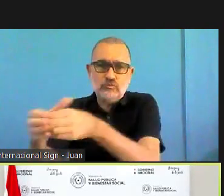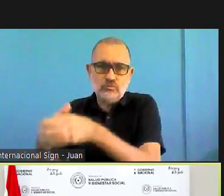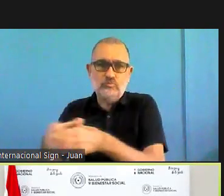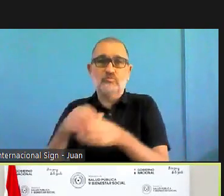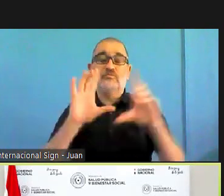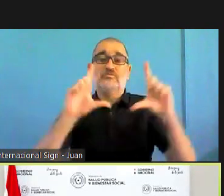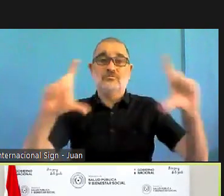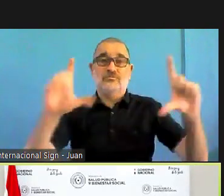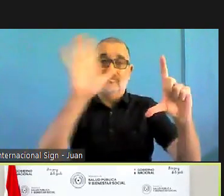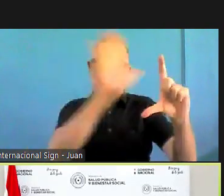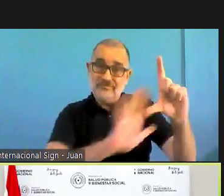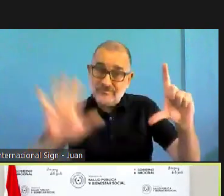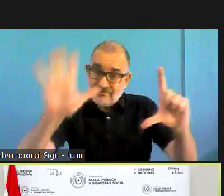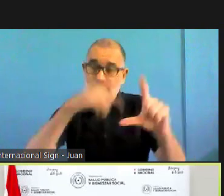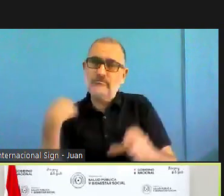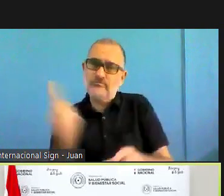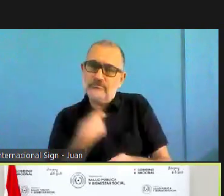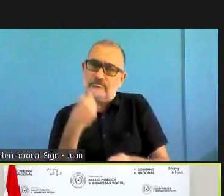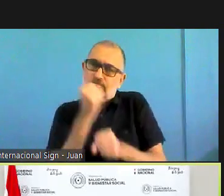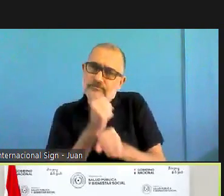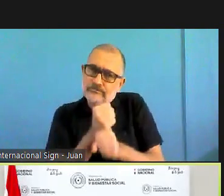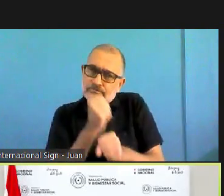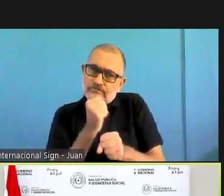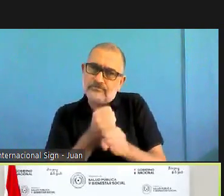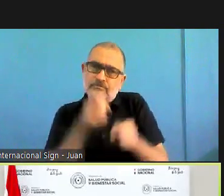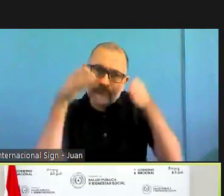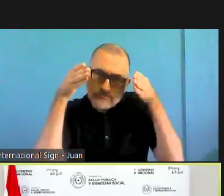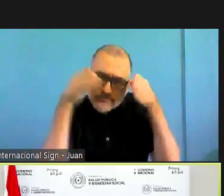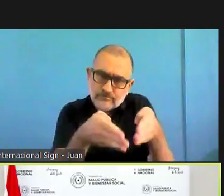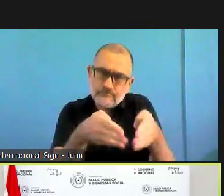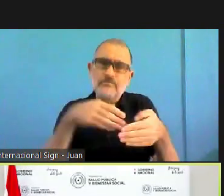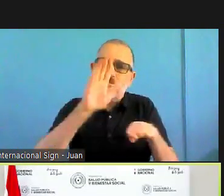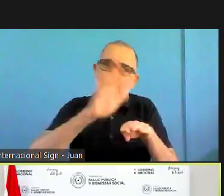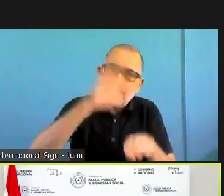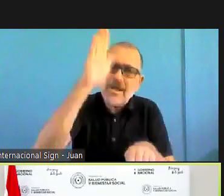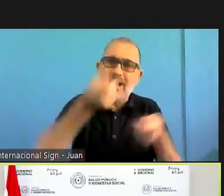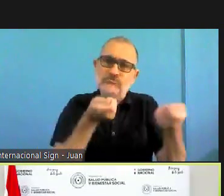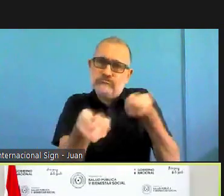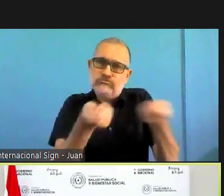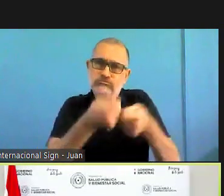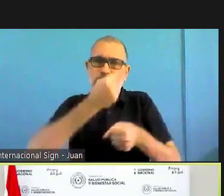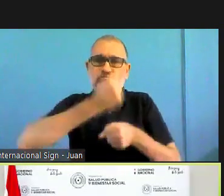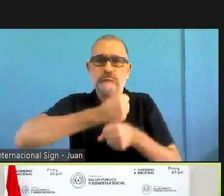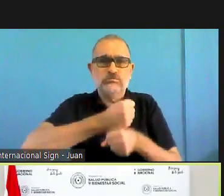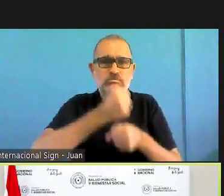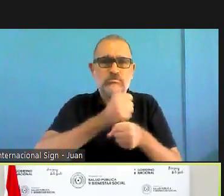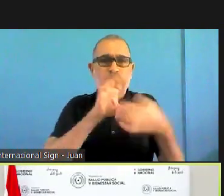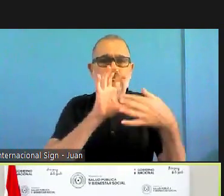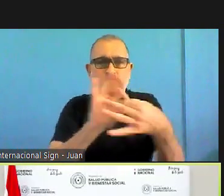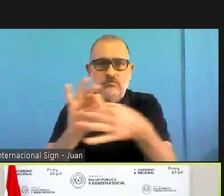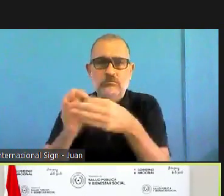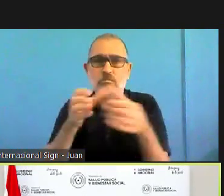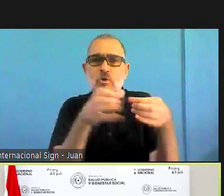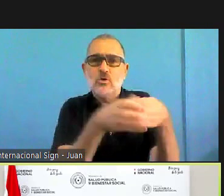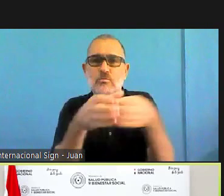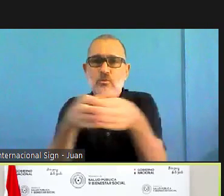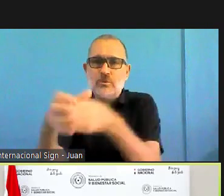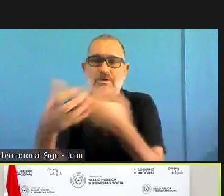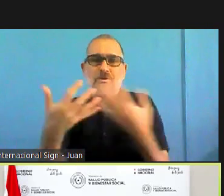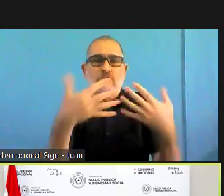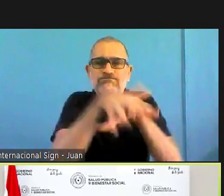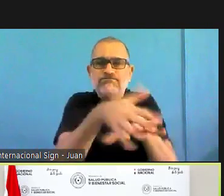de integración de servicios, flexibilidad, adaptabilidad, un enfoque de prevención, un enfoque de calidad, pero